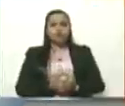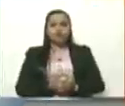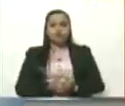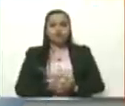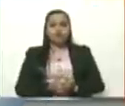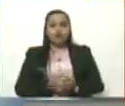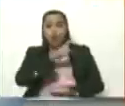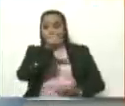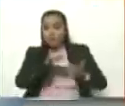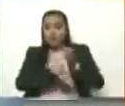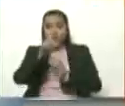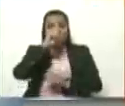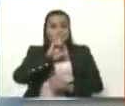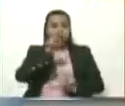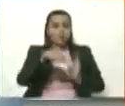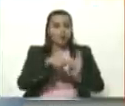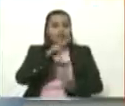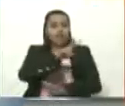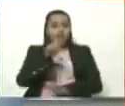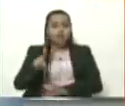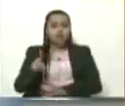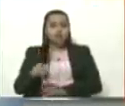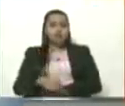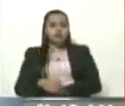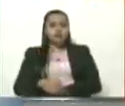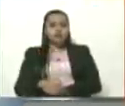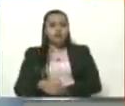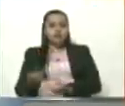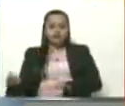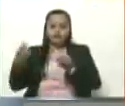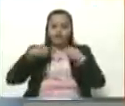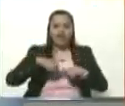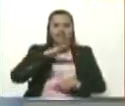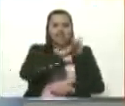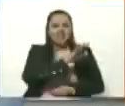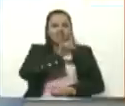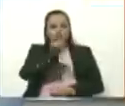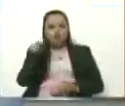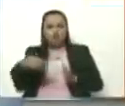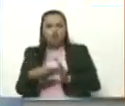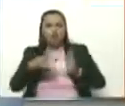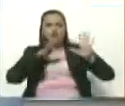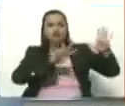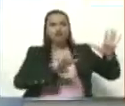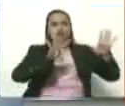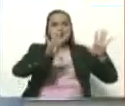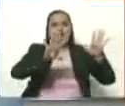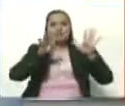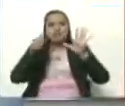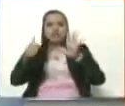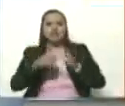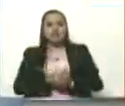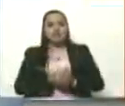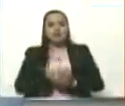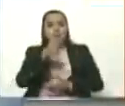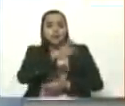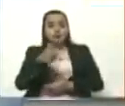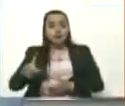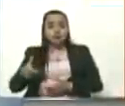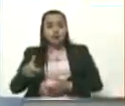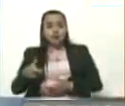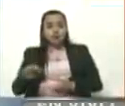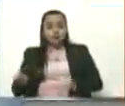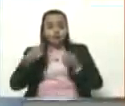2021 ingresaron 31 mil 496 casos por violencia contra las mujeres